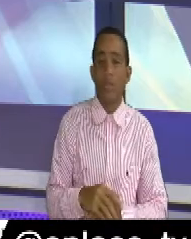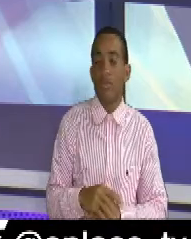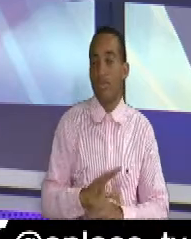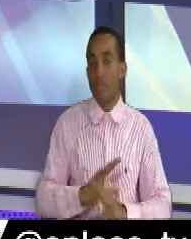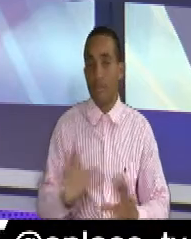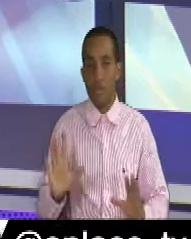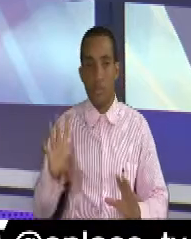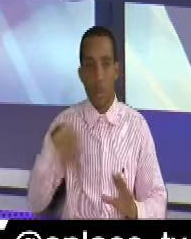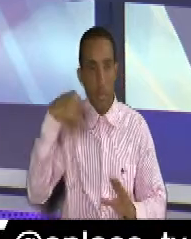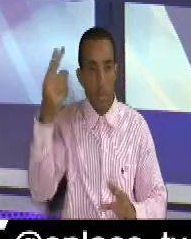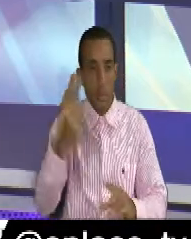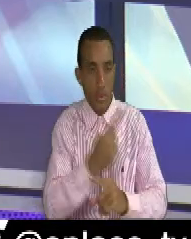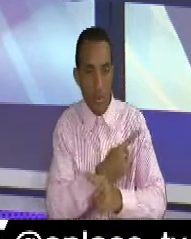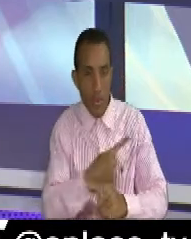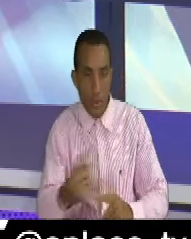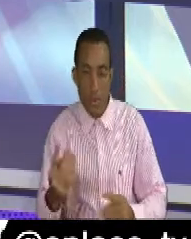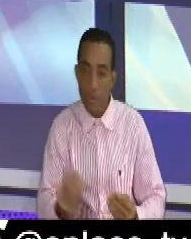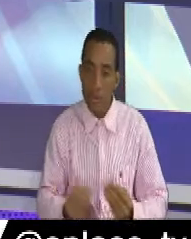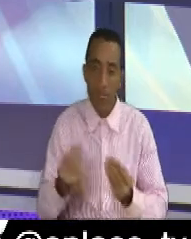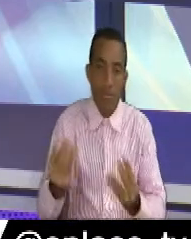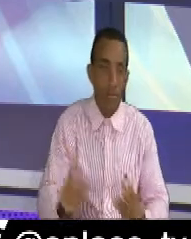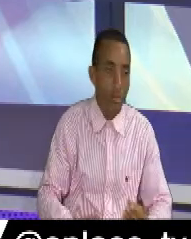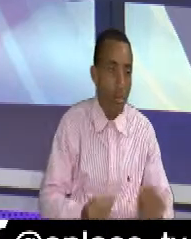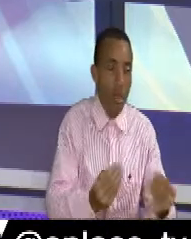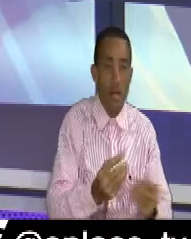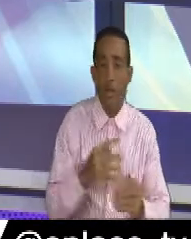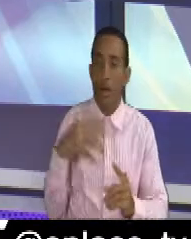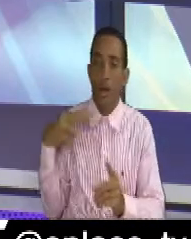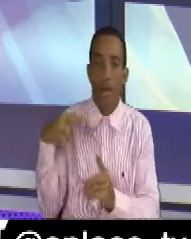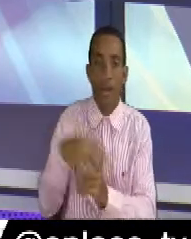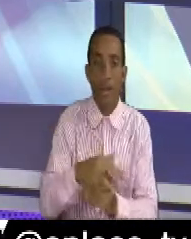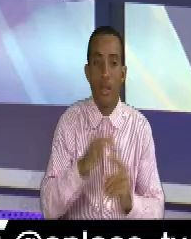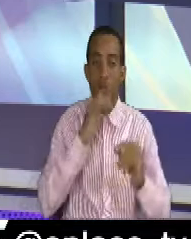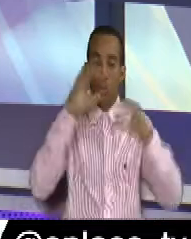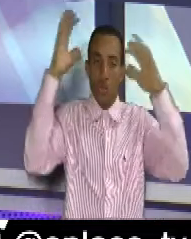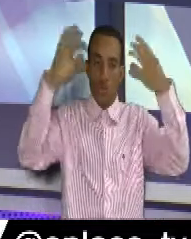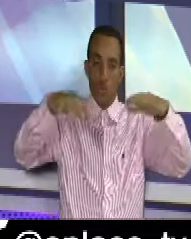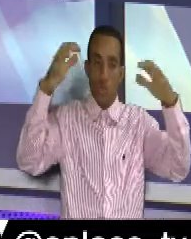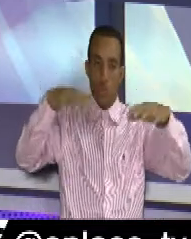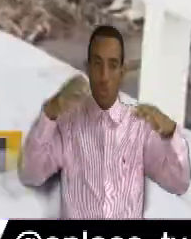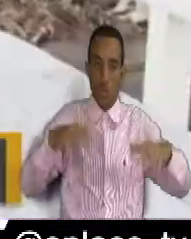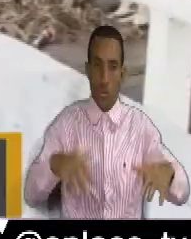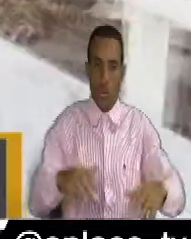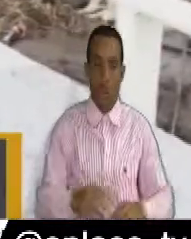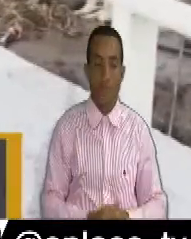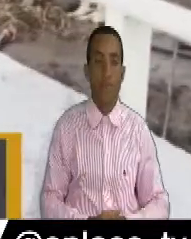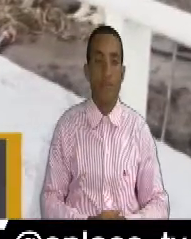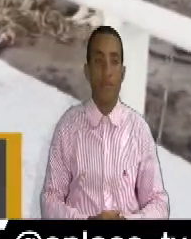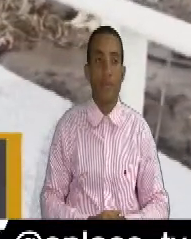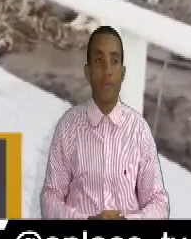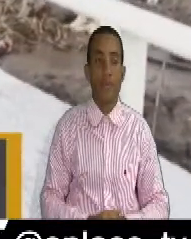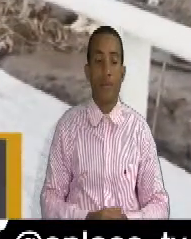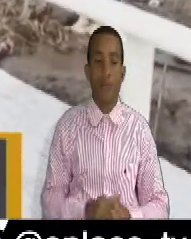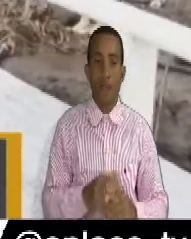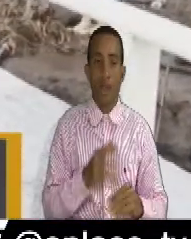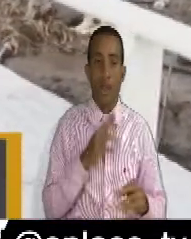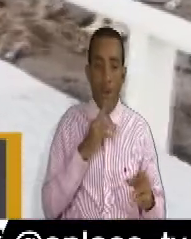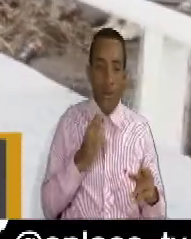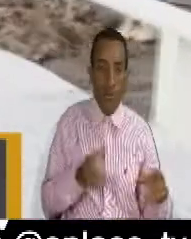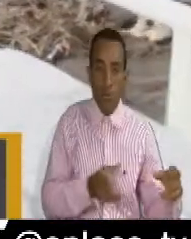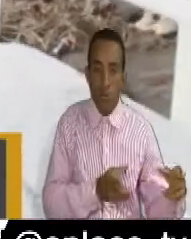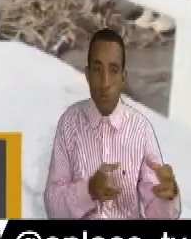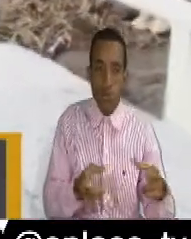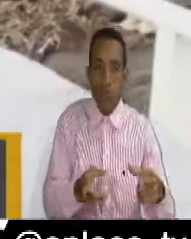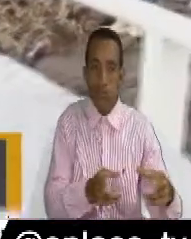cronograma para el suministro de auxilios para los afectados por el fenómeno invernal. Aguas abajo del río Magdalena en las veredas